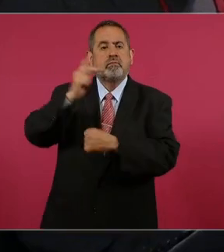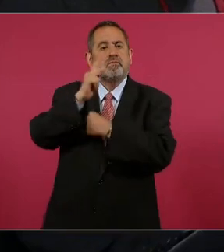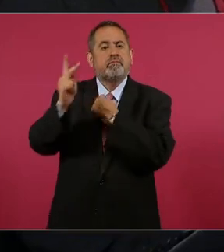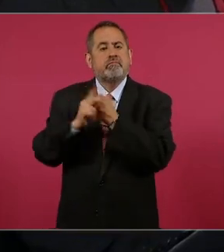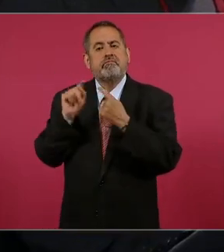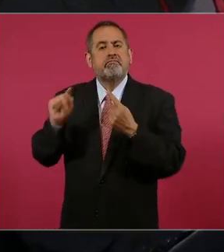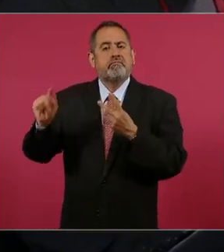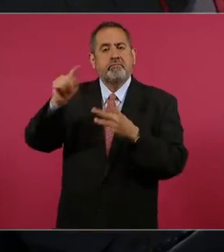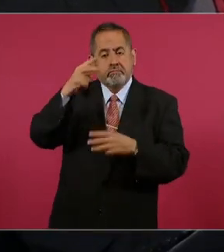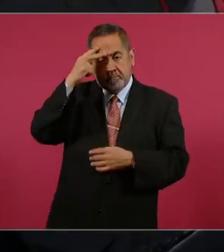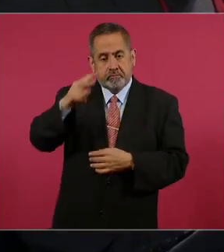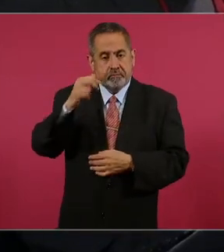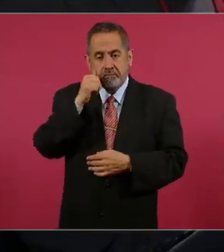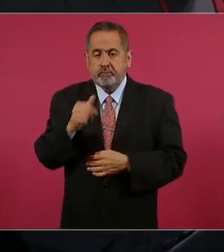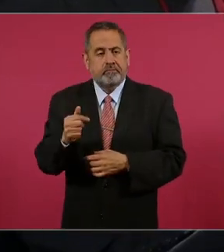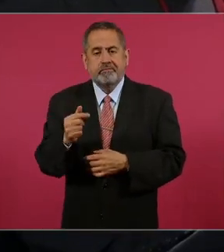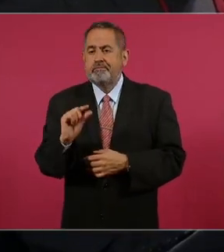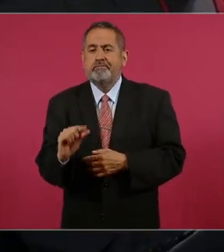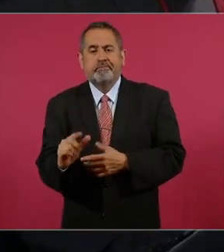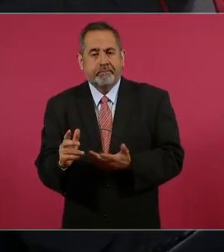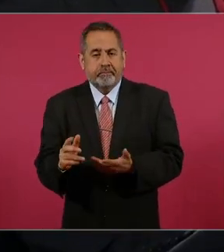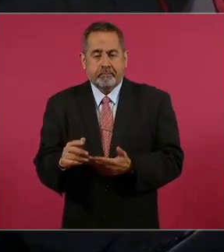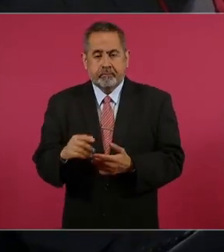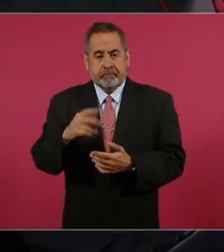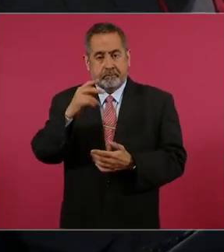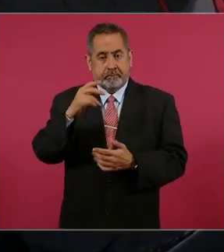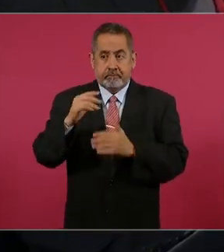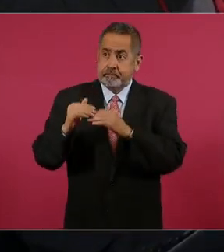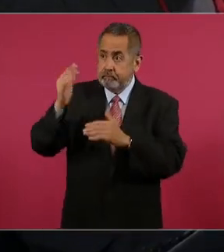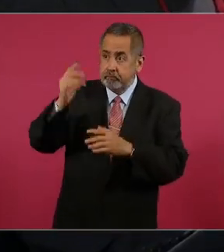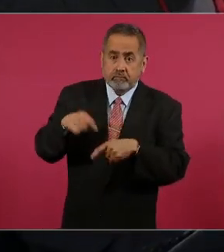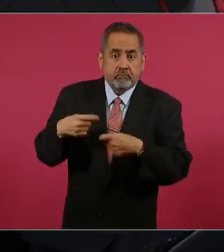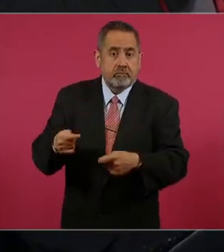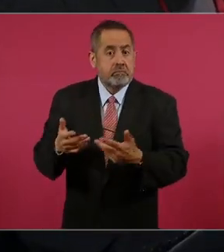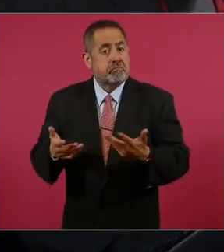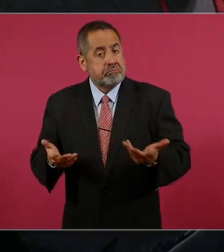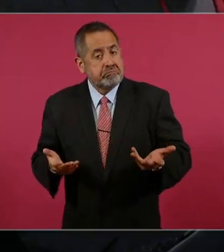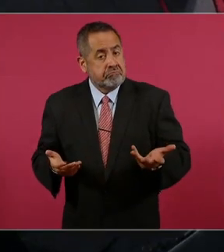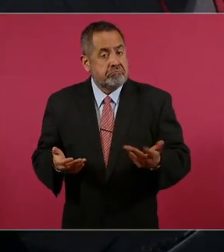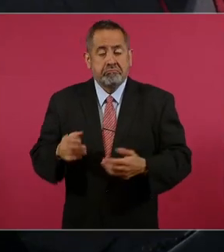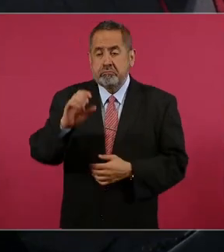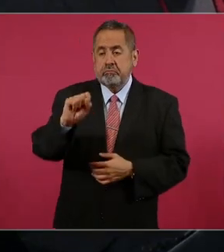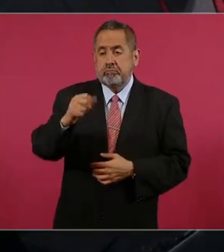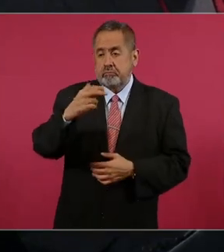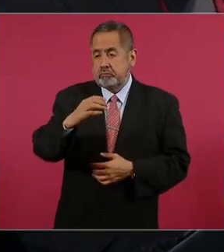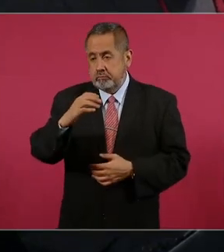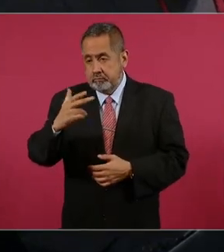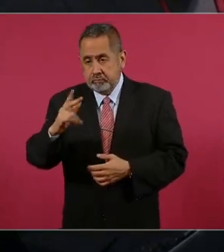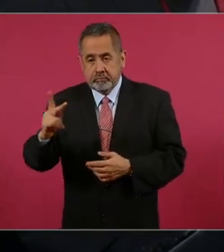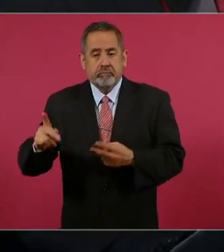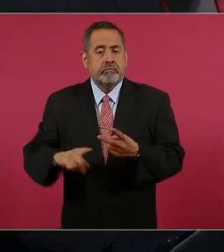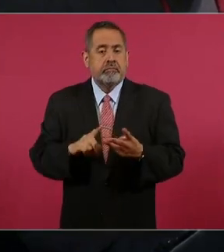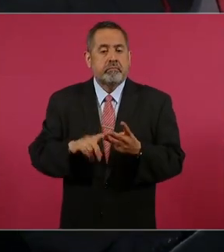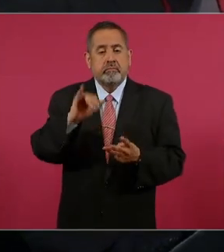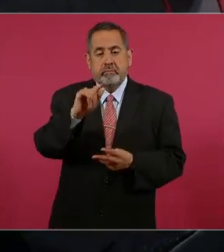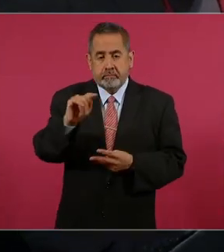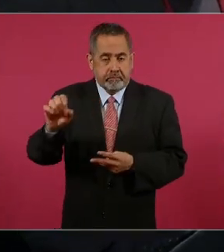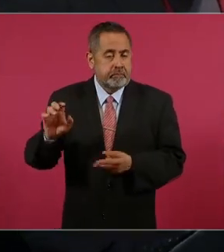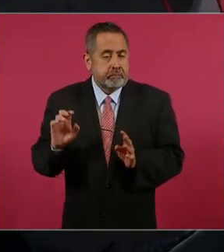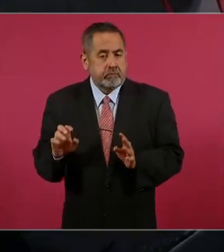México queda muy abajo y la Secretaría de Hacienda el IMSS el Issste bueno